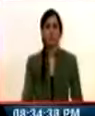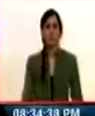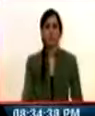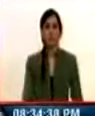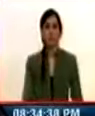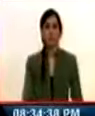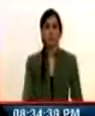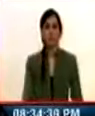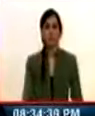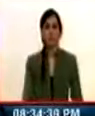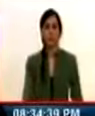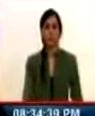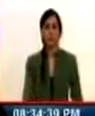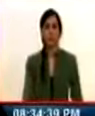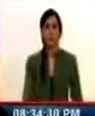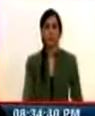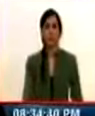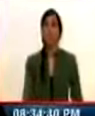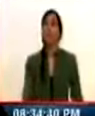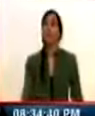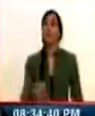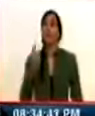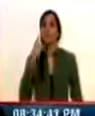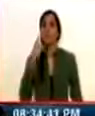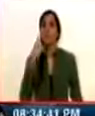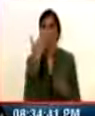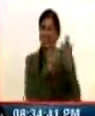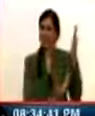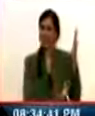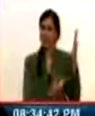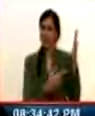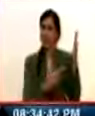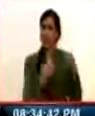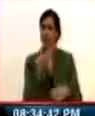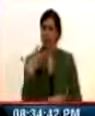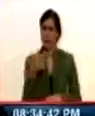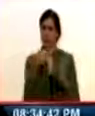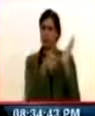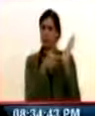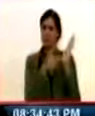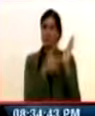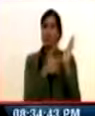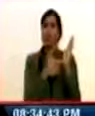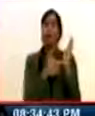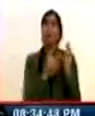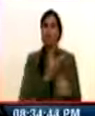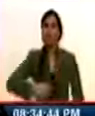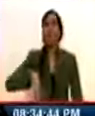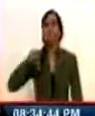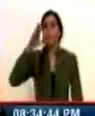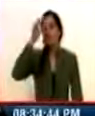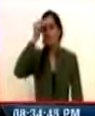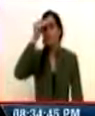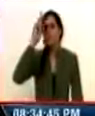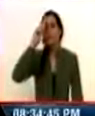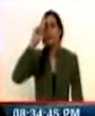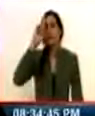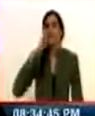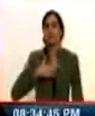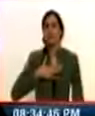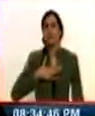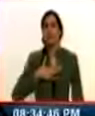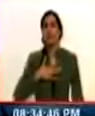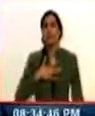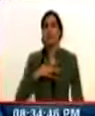derogación del decreto? Mira, la derogación del decreto, el presidente Obama reconoció que los pueblos del mundo no se quedaron